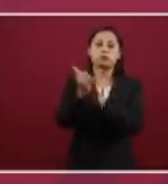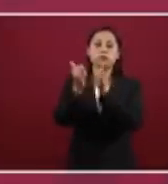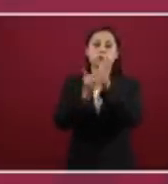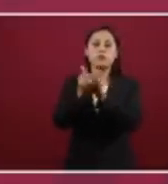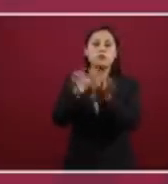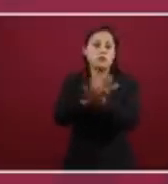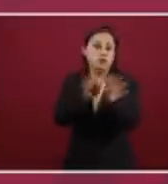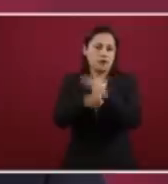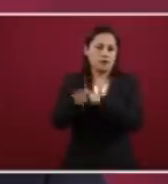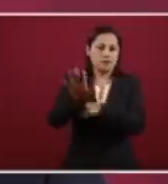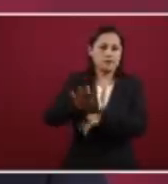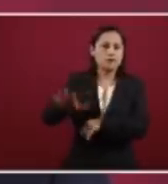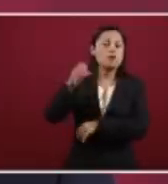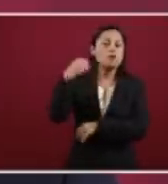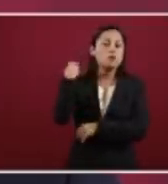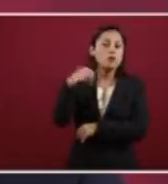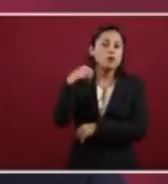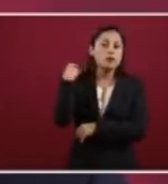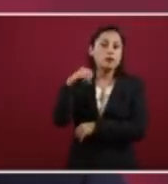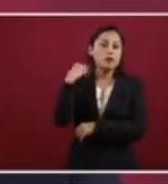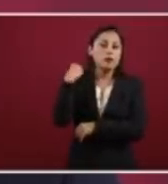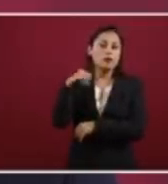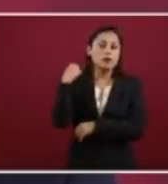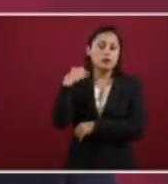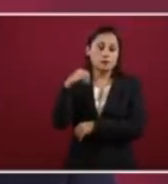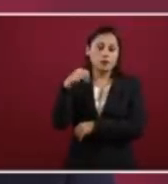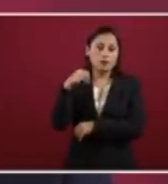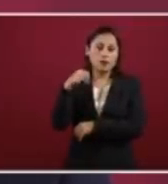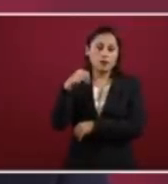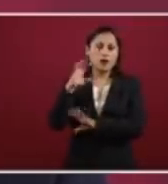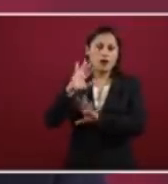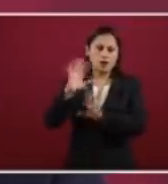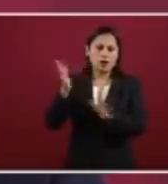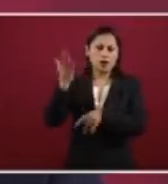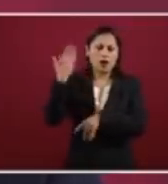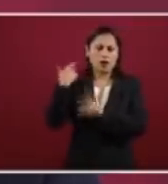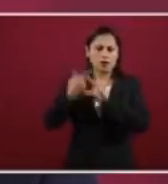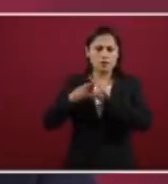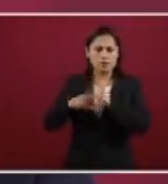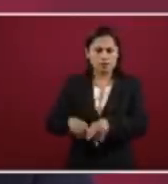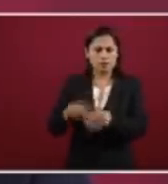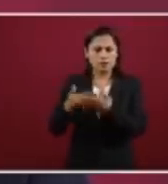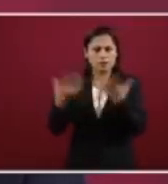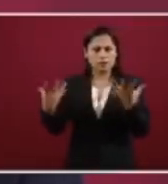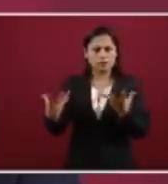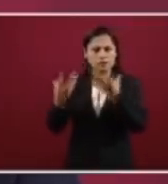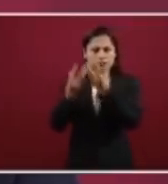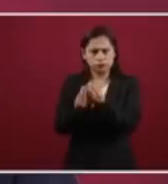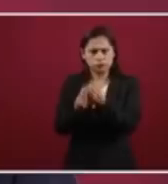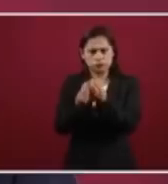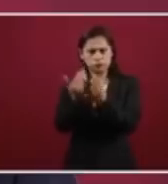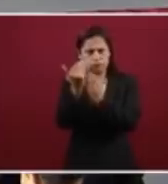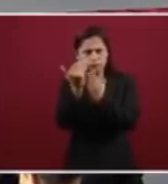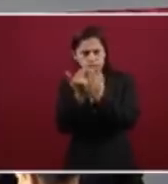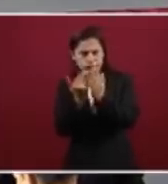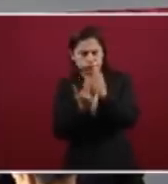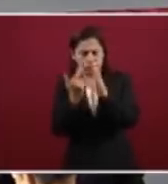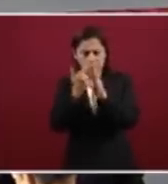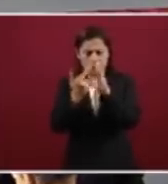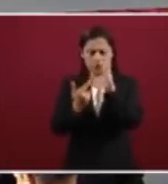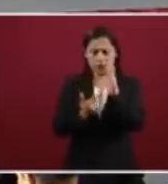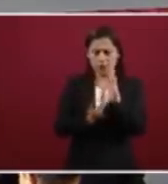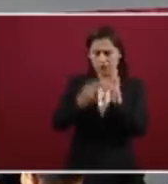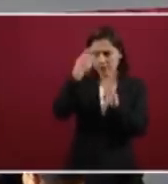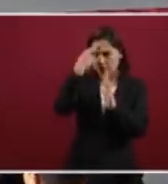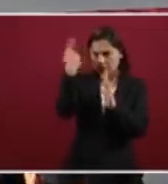de Oaxaca se colaboró porque ya se había iniciado ese trabajo, se elaboraron unas normas técnicas emergentes. En el